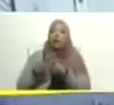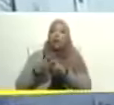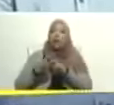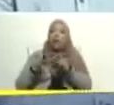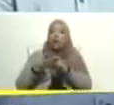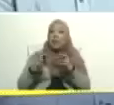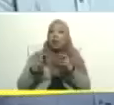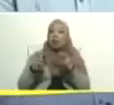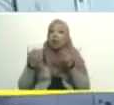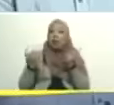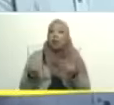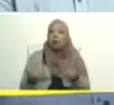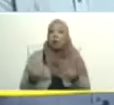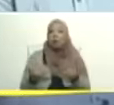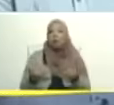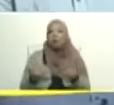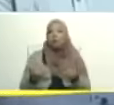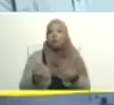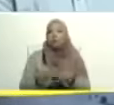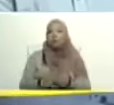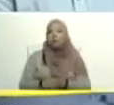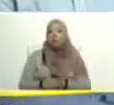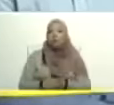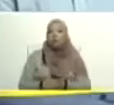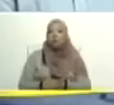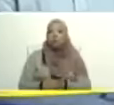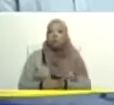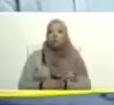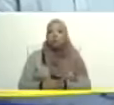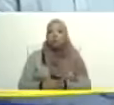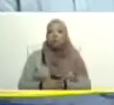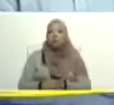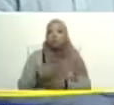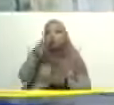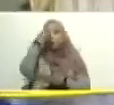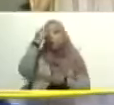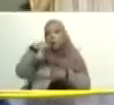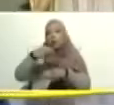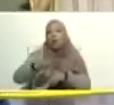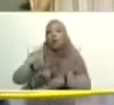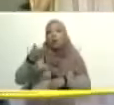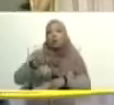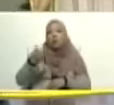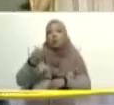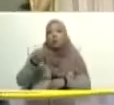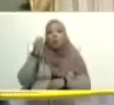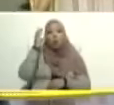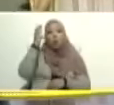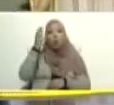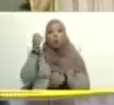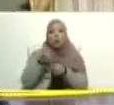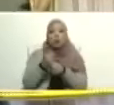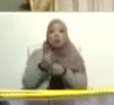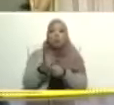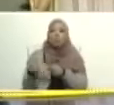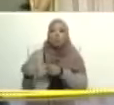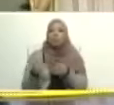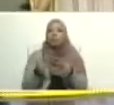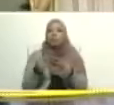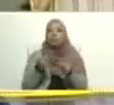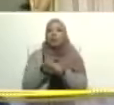trabajado en esta oportunidad. Hay importantes acuerdos, importantes consensos. Creo